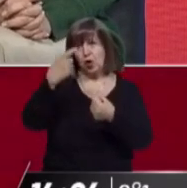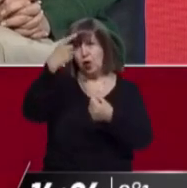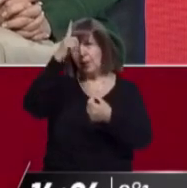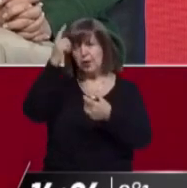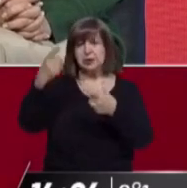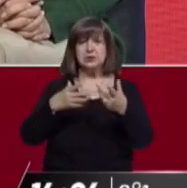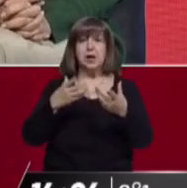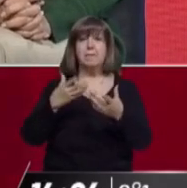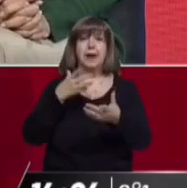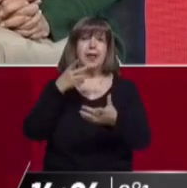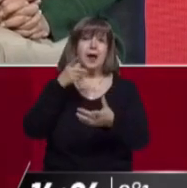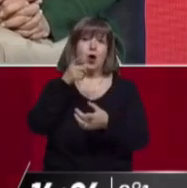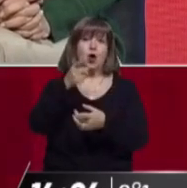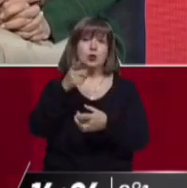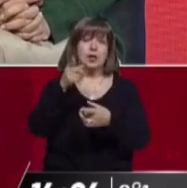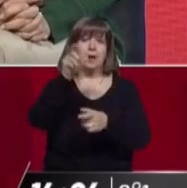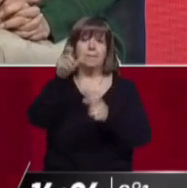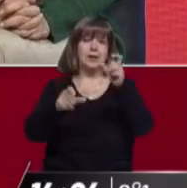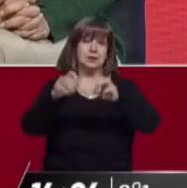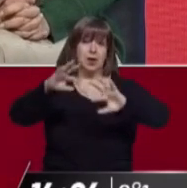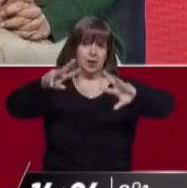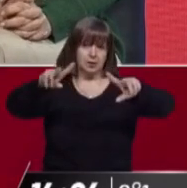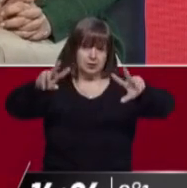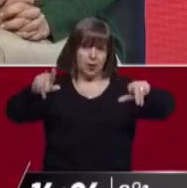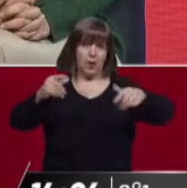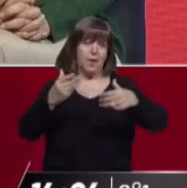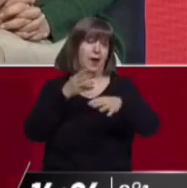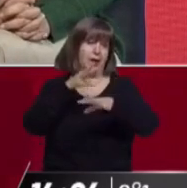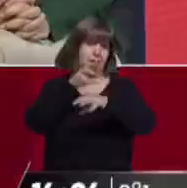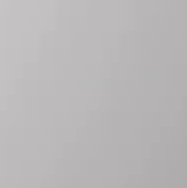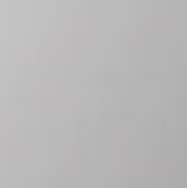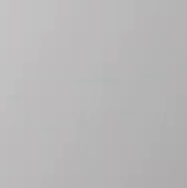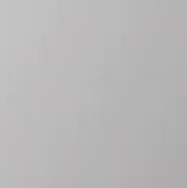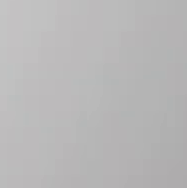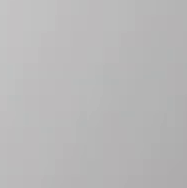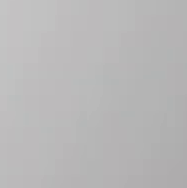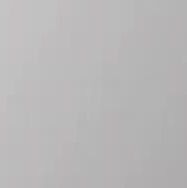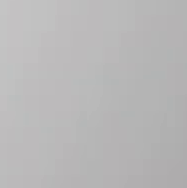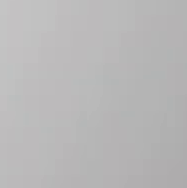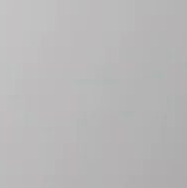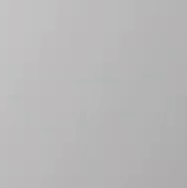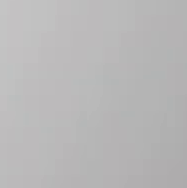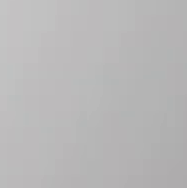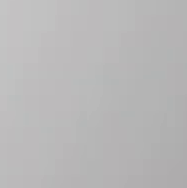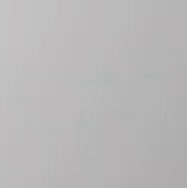lucha contra el delito, principalmente allí en la puerta de ingreso a la provincia de Mendoza. Muchas gracias, Oscar.